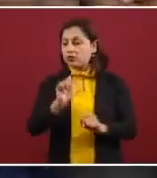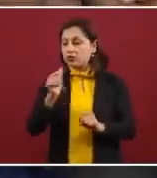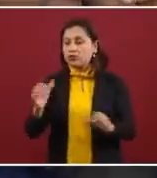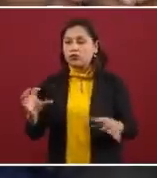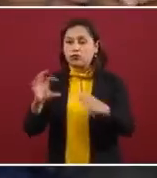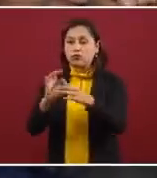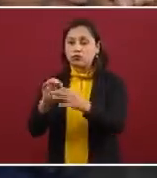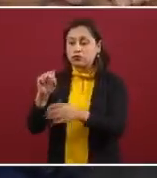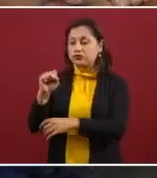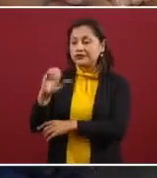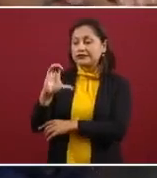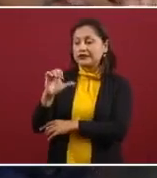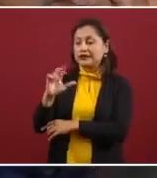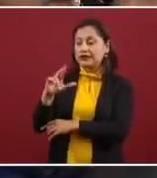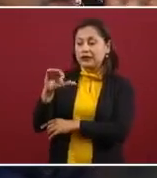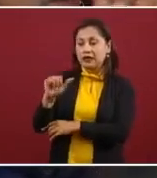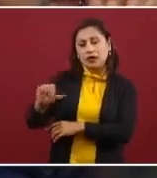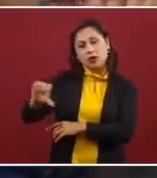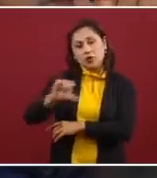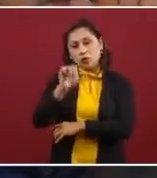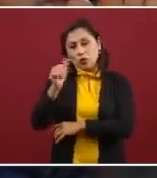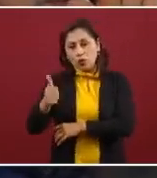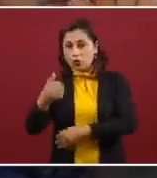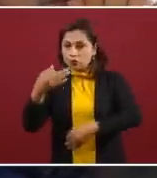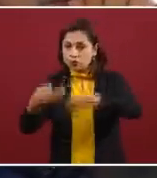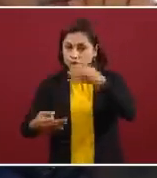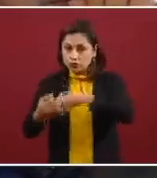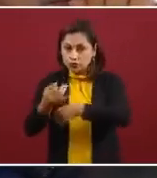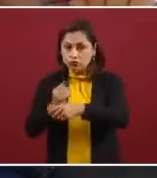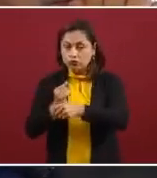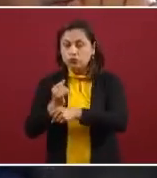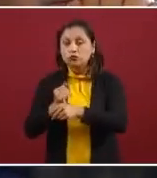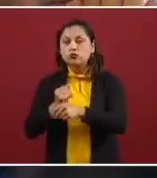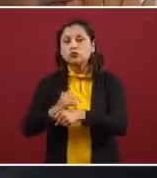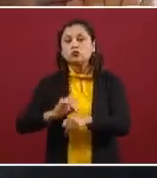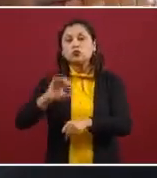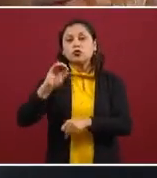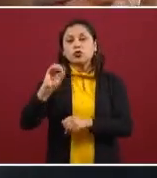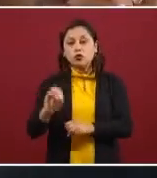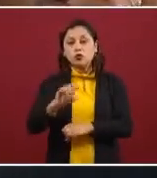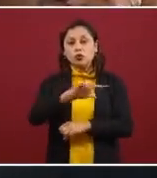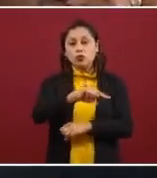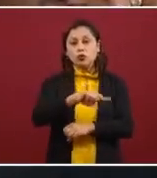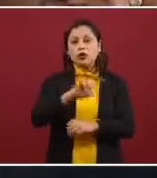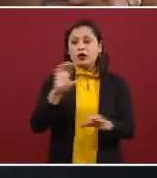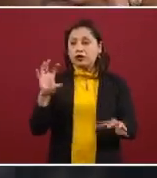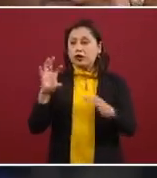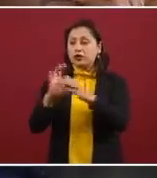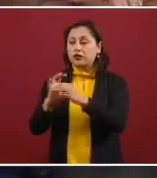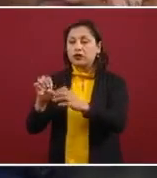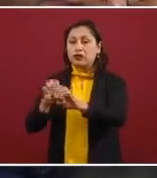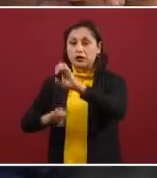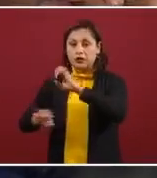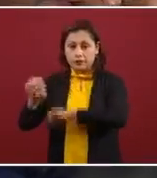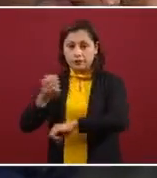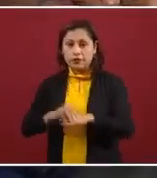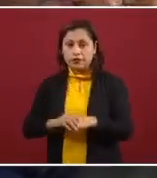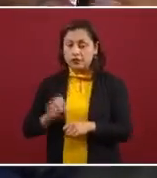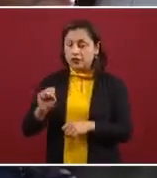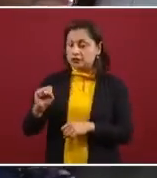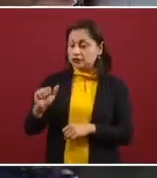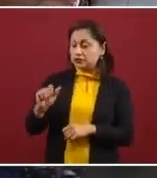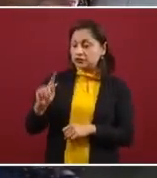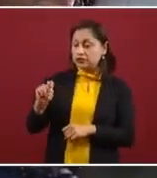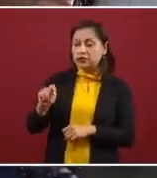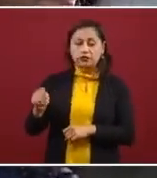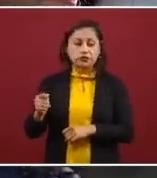Ficrea, o personas que están vinculadas con empresas que están en la estafa maestra, y sin embargo recibieron la cancelación de créditos